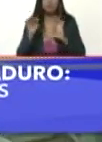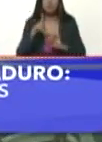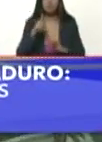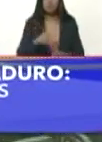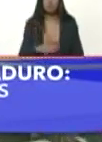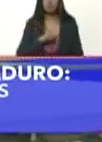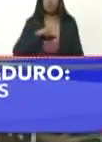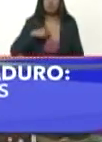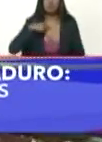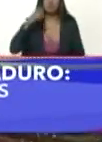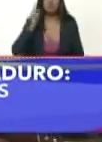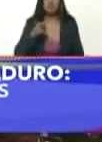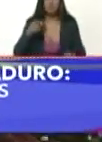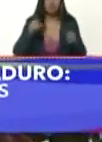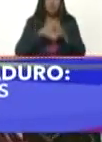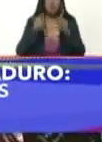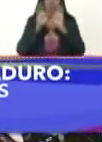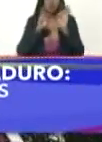Y debemos nosotros